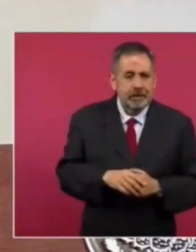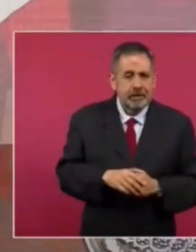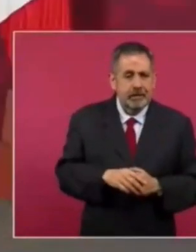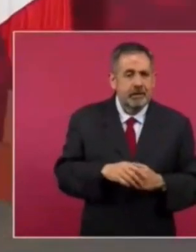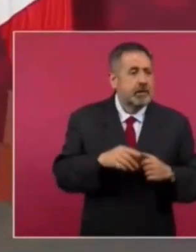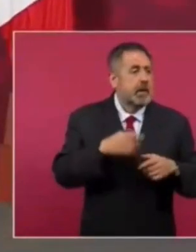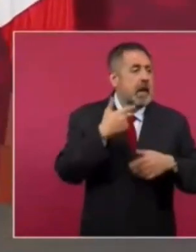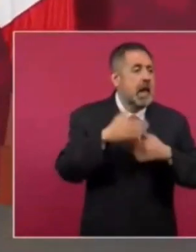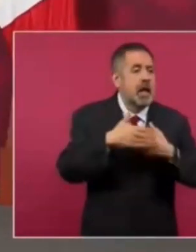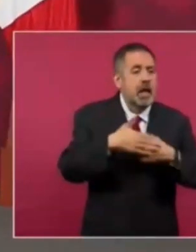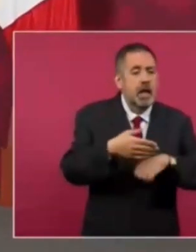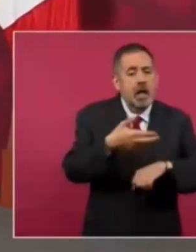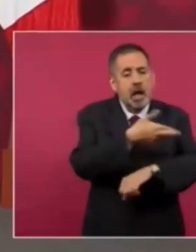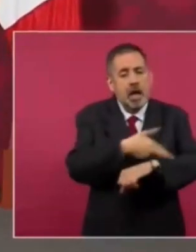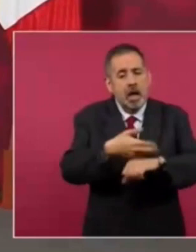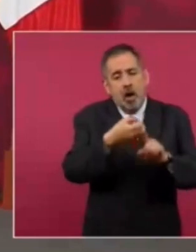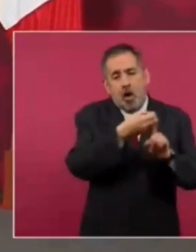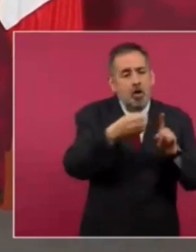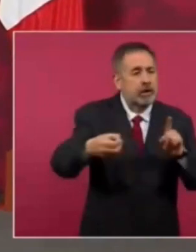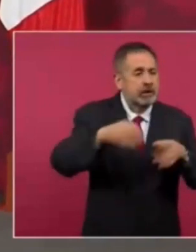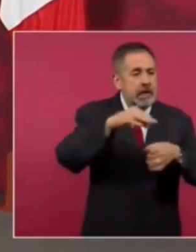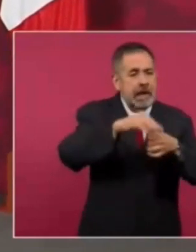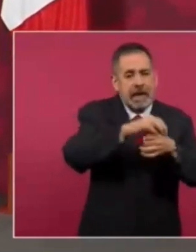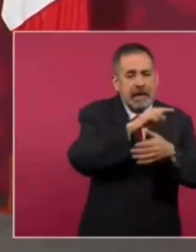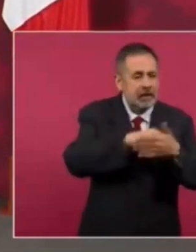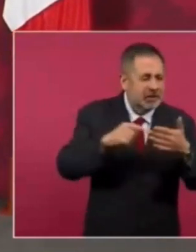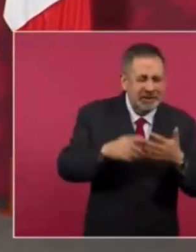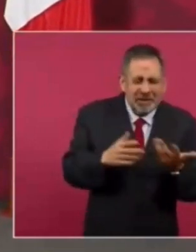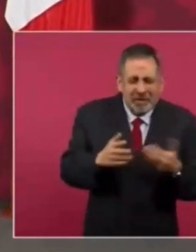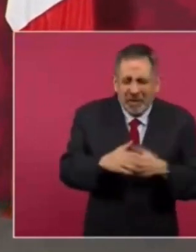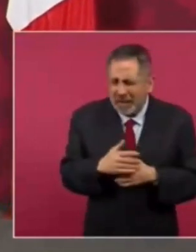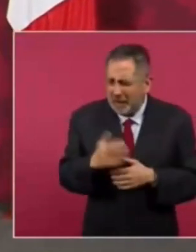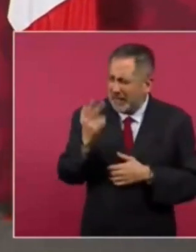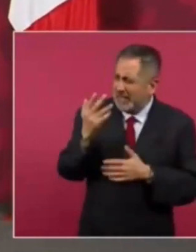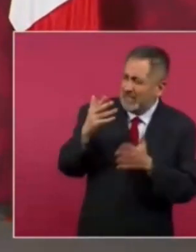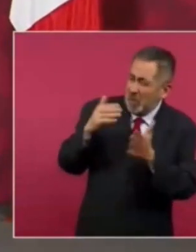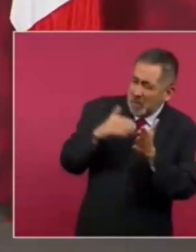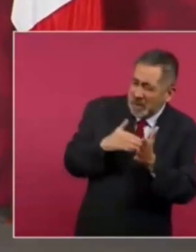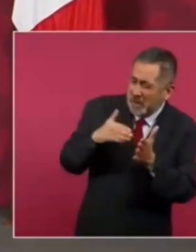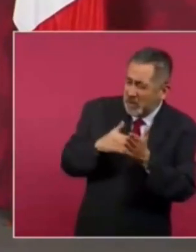celebrar elecciones, para organizar elecciones? ¿Por qué